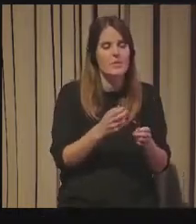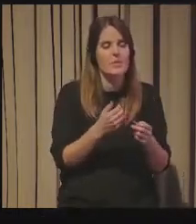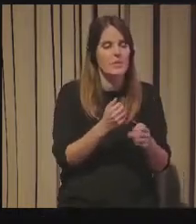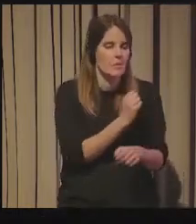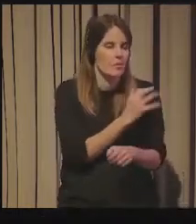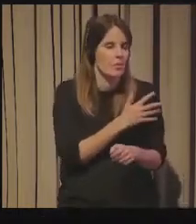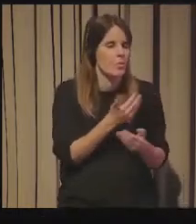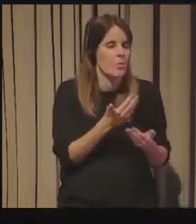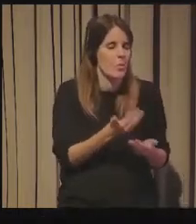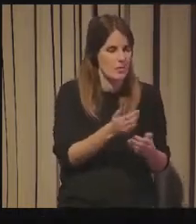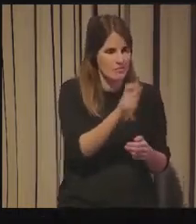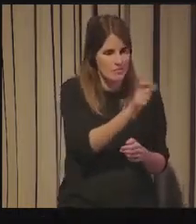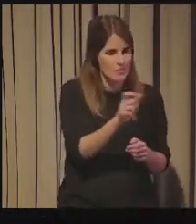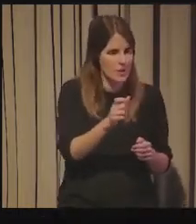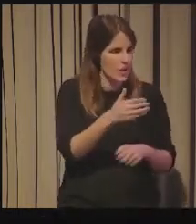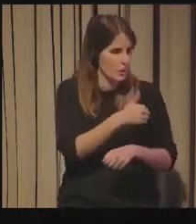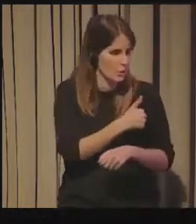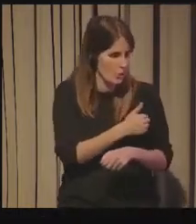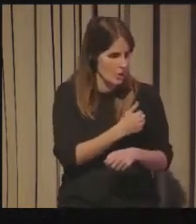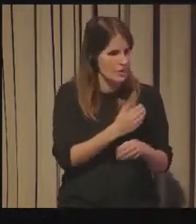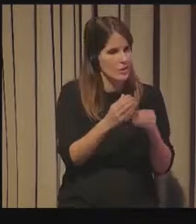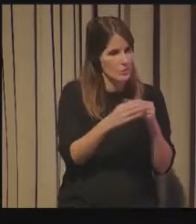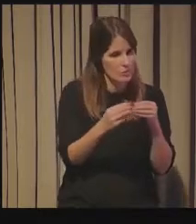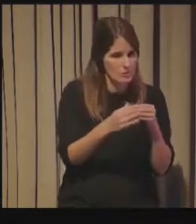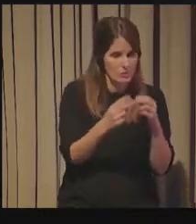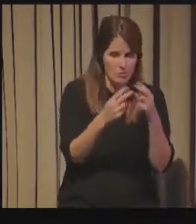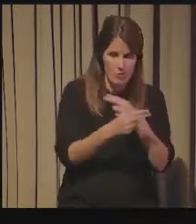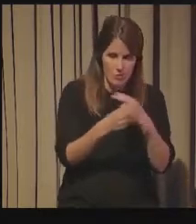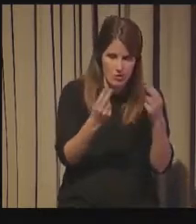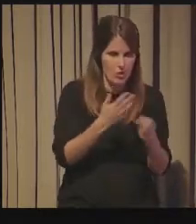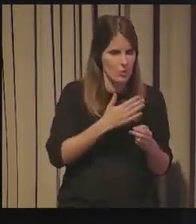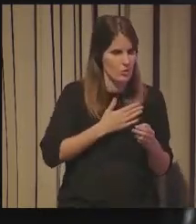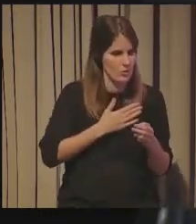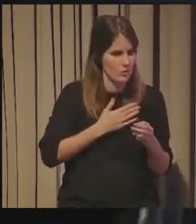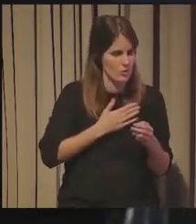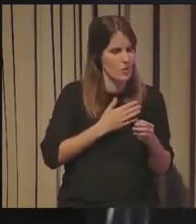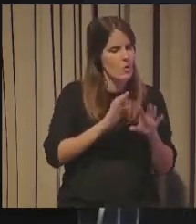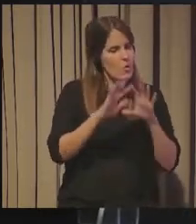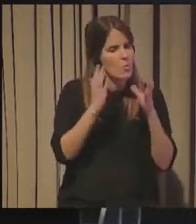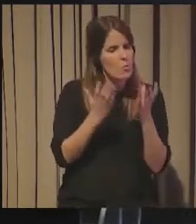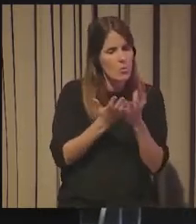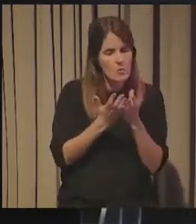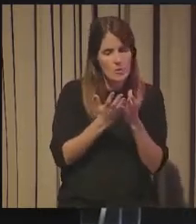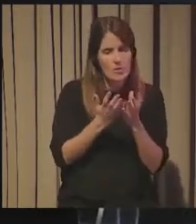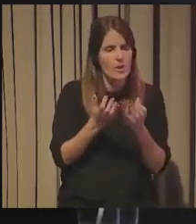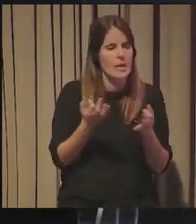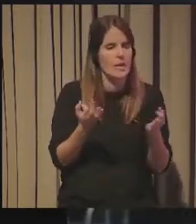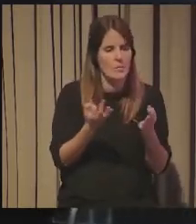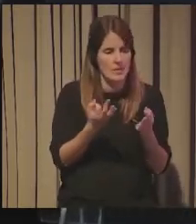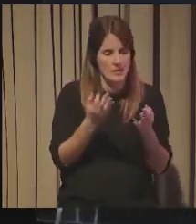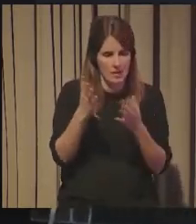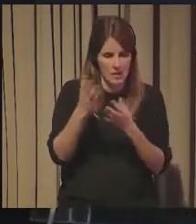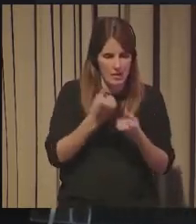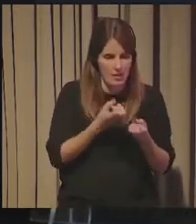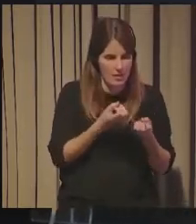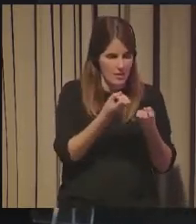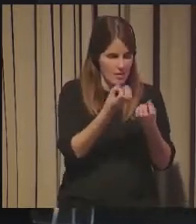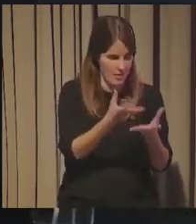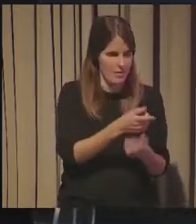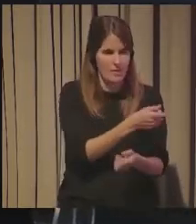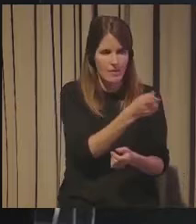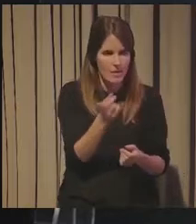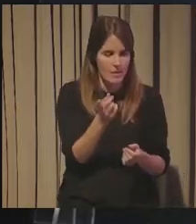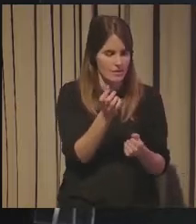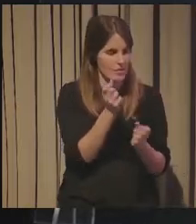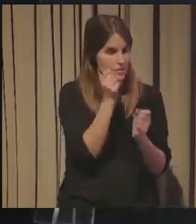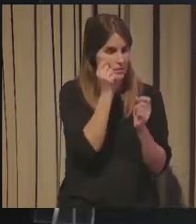con nuestros clientes, con nuestros estudiantes, nuestros públicos, lo que está haciendo el mundo para que puedan estar preparados